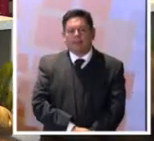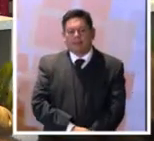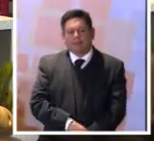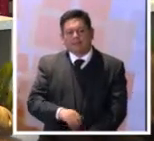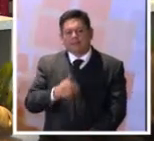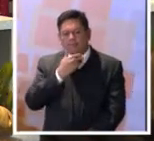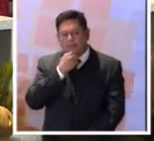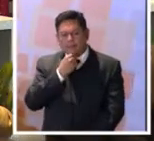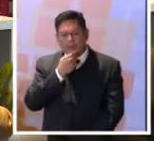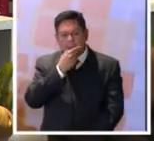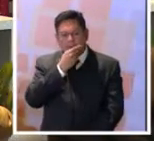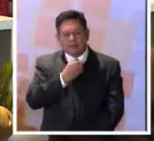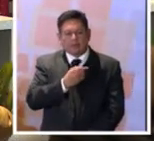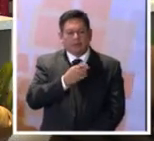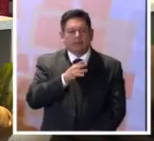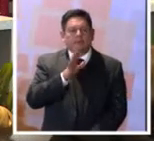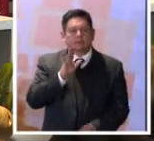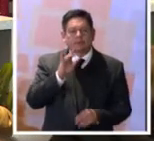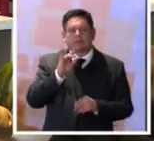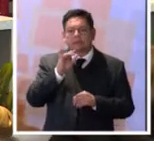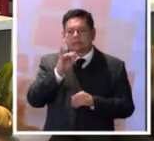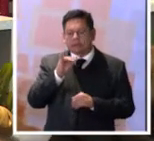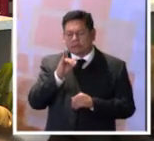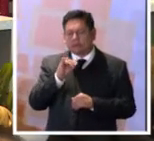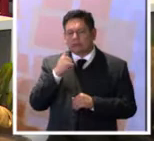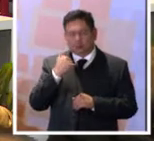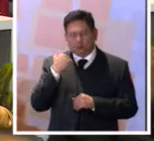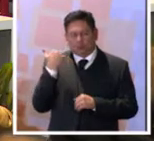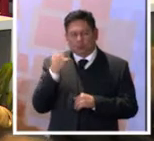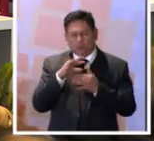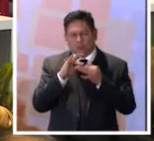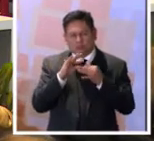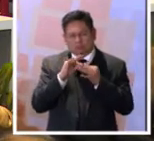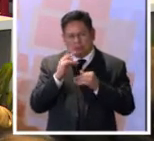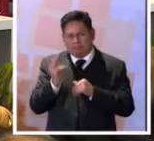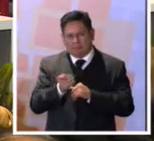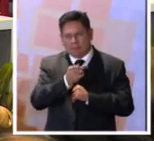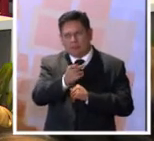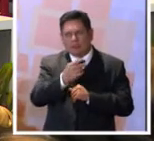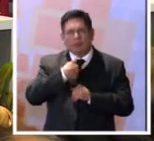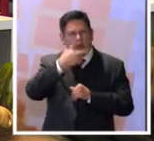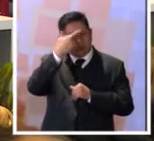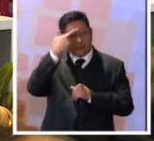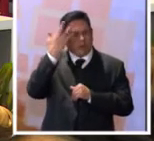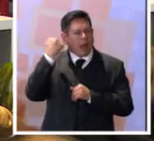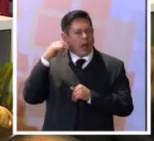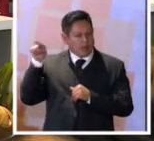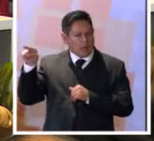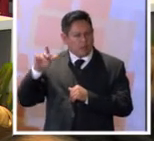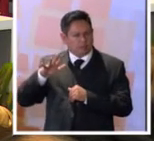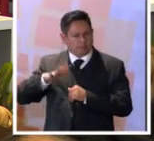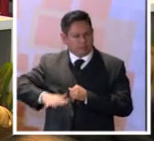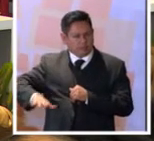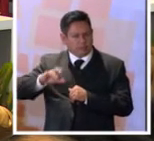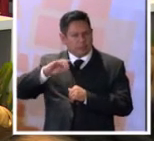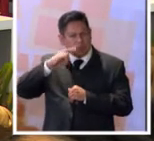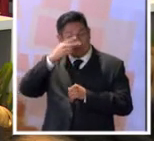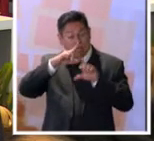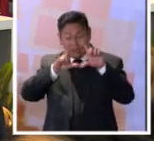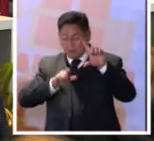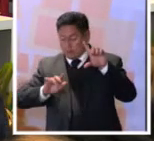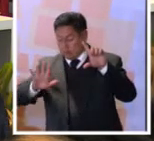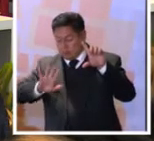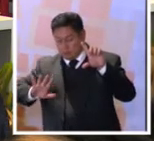Precisamente, atendiendo a la pregunta que acabas de formular, en la tercera circunscripción sí tuvimos un caso en donde por violencia